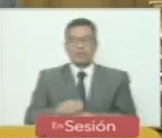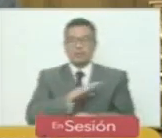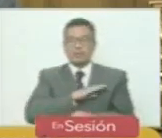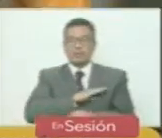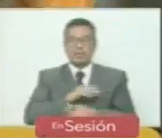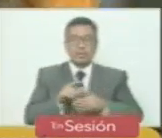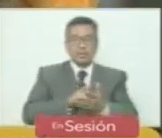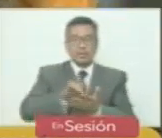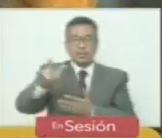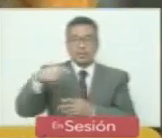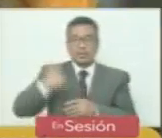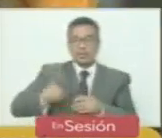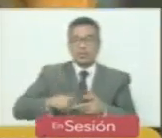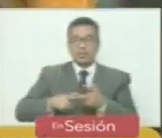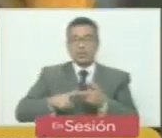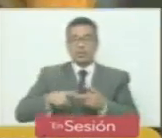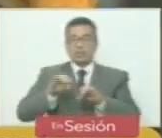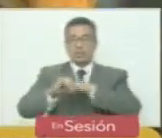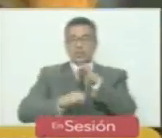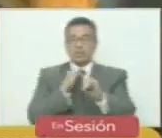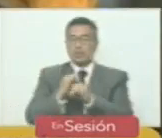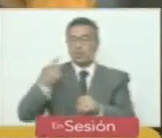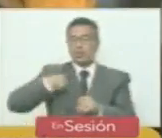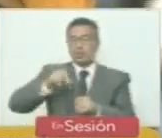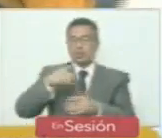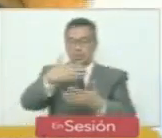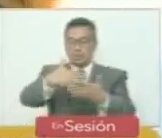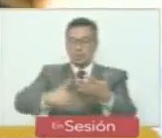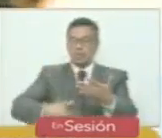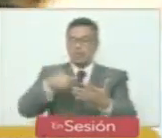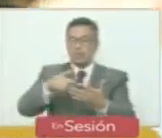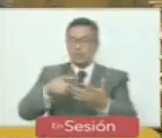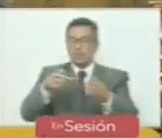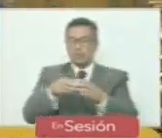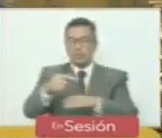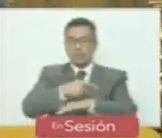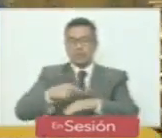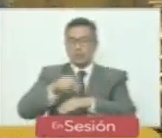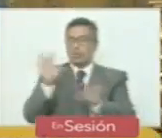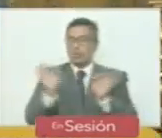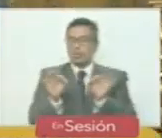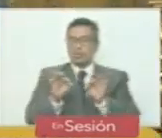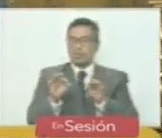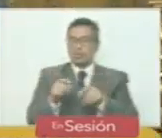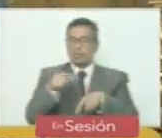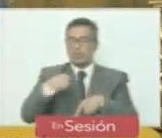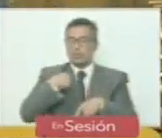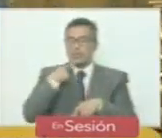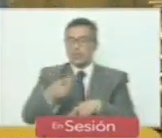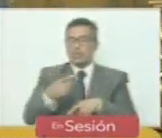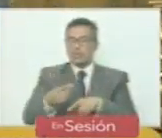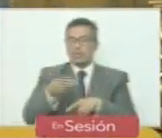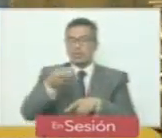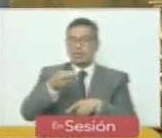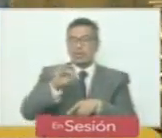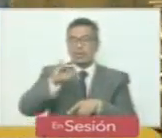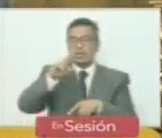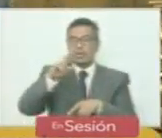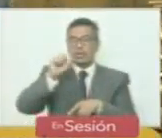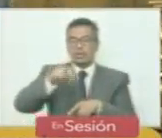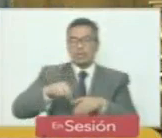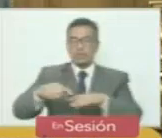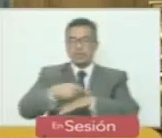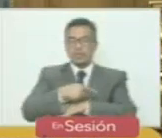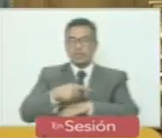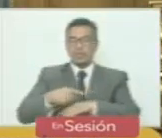pues tanto la República Argentina como los organismos internacionales no tienen en sus listados a dicho Estado. Tampoco se indica al Estado de Irán, a la